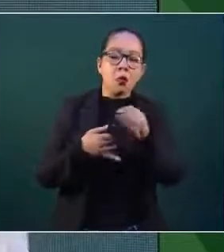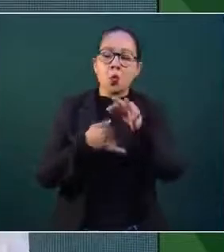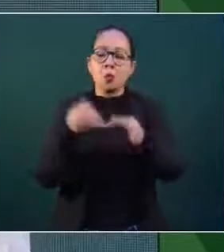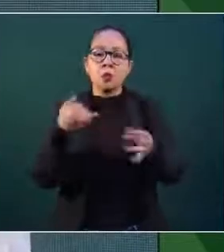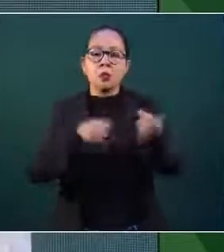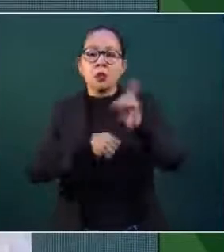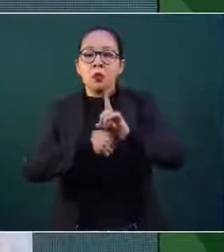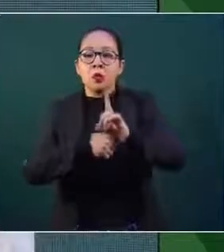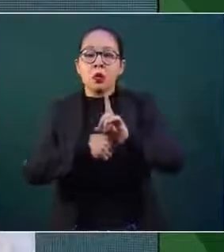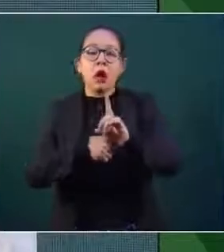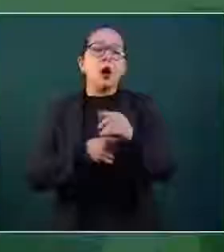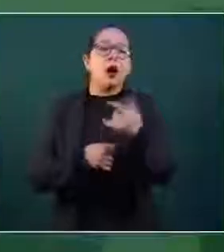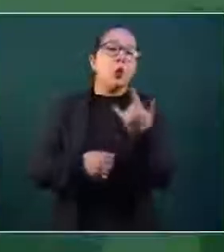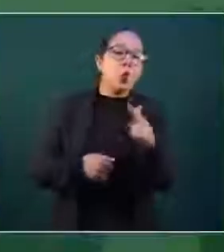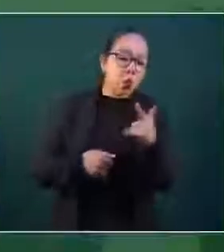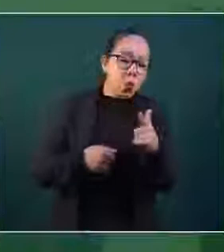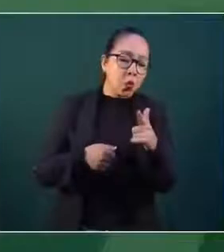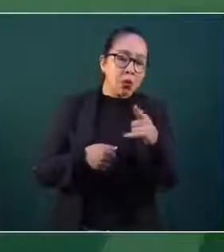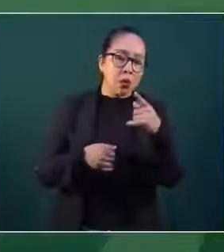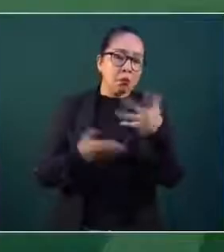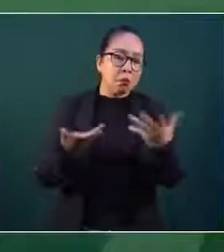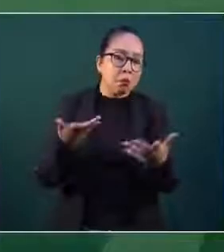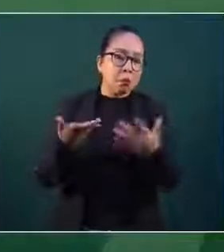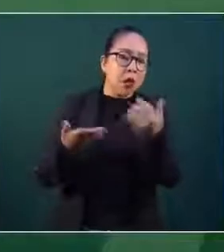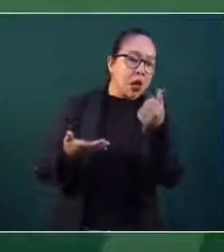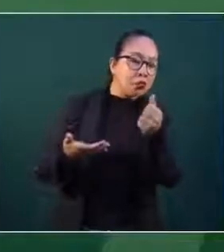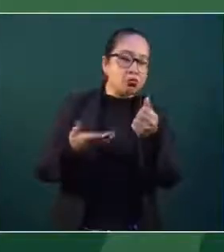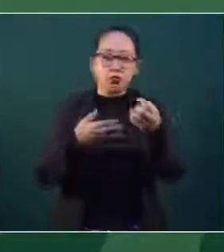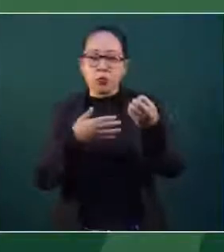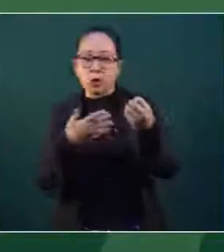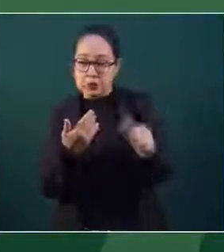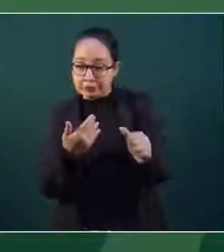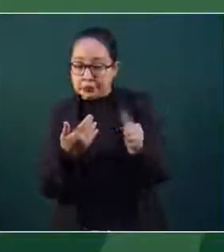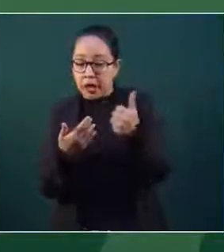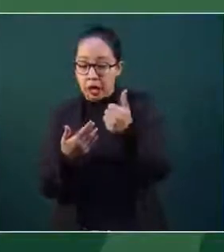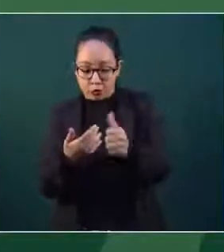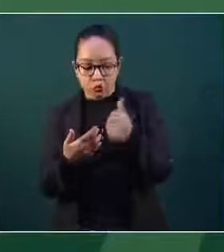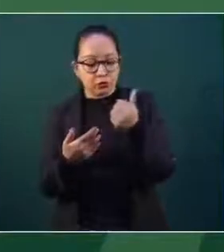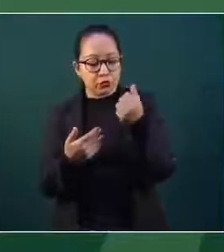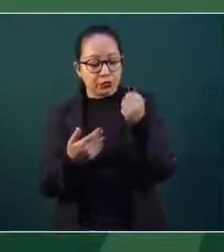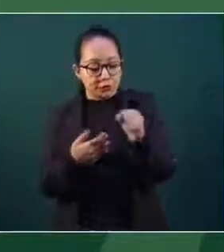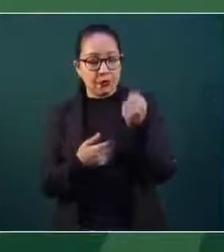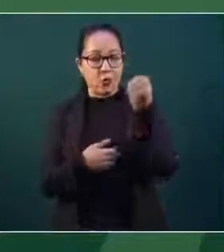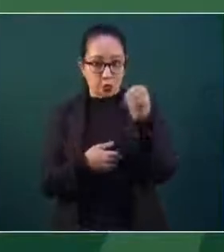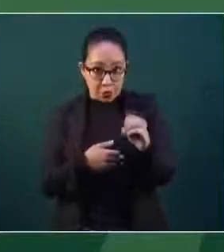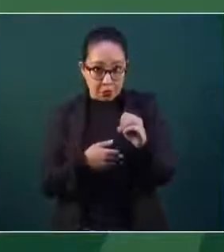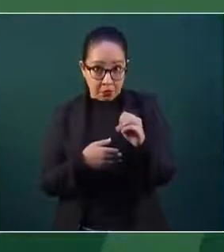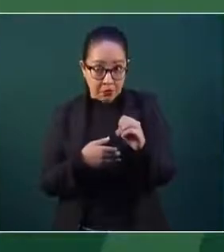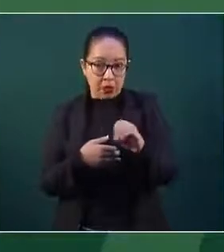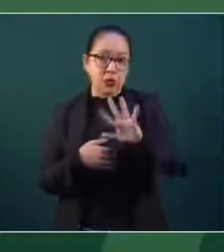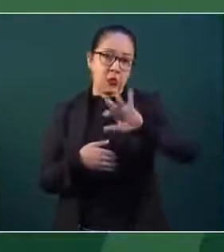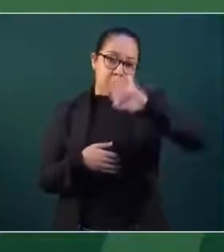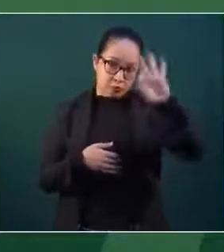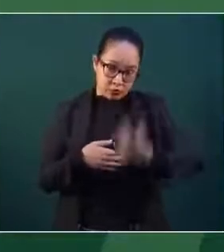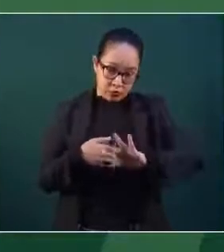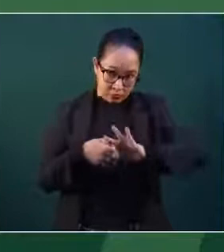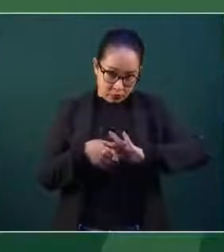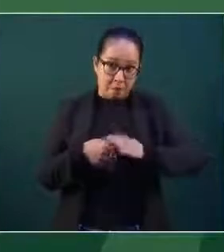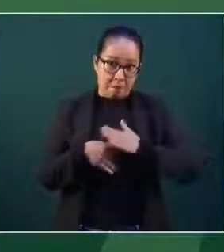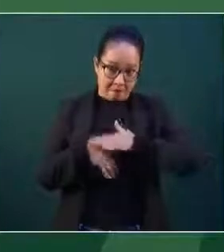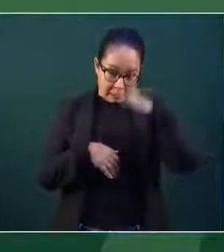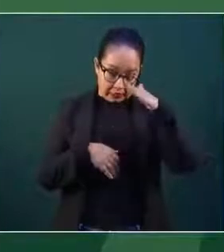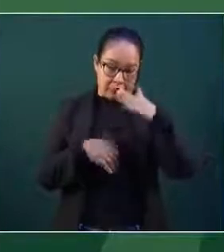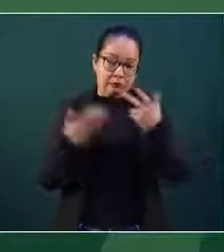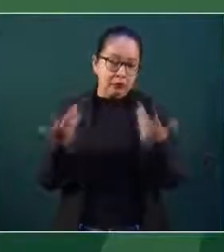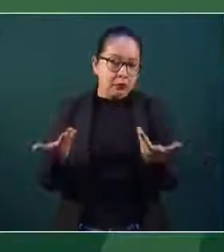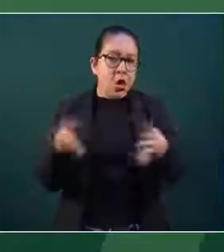18 años. Y el reto es que agosto, septiembre, octubre, 50% más. Esto